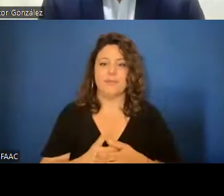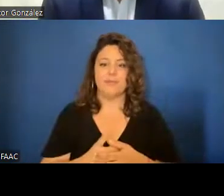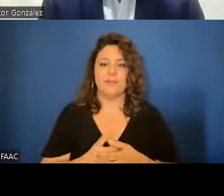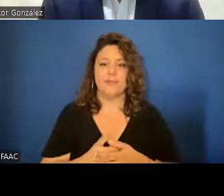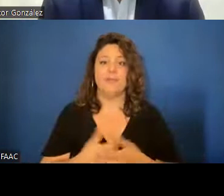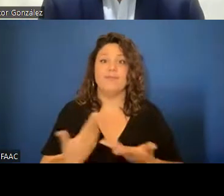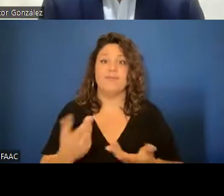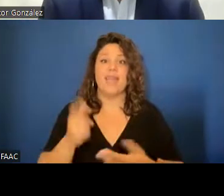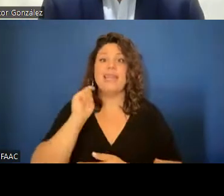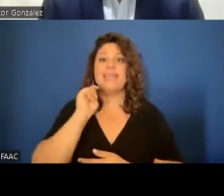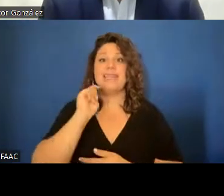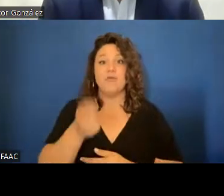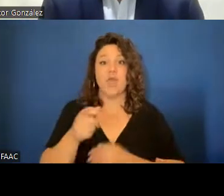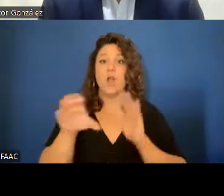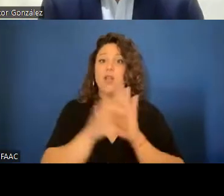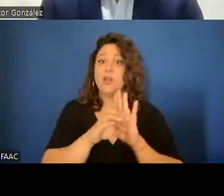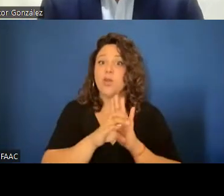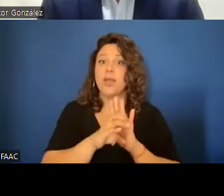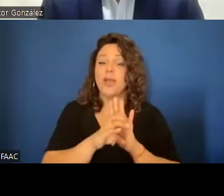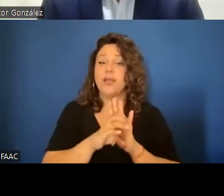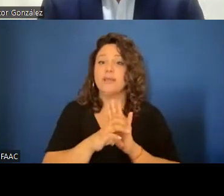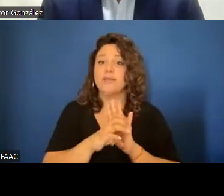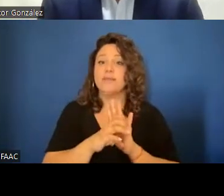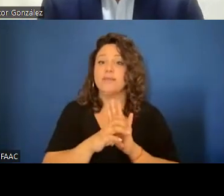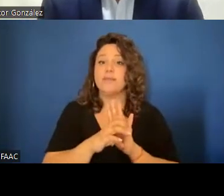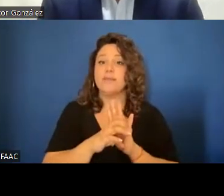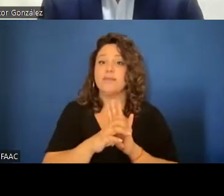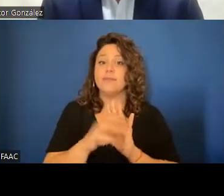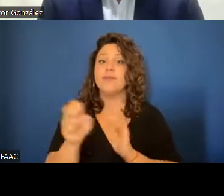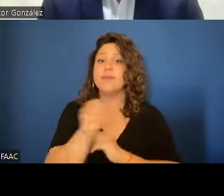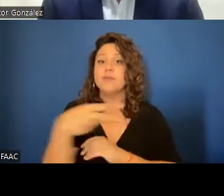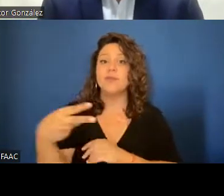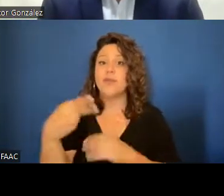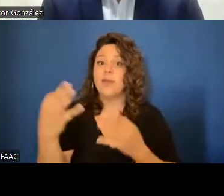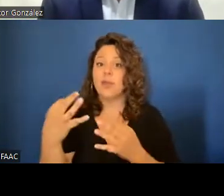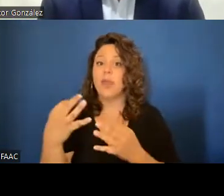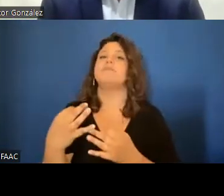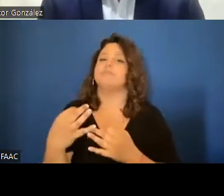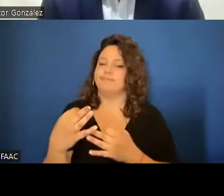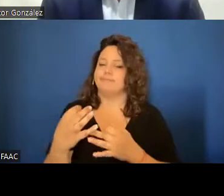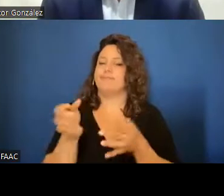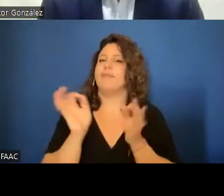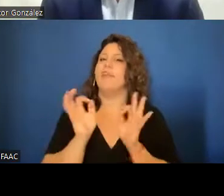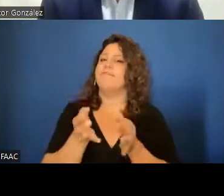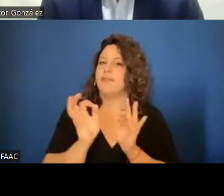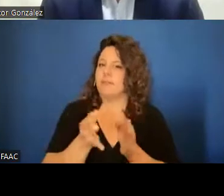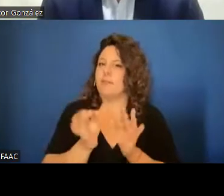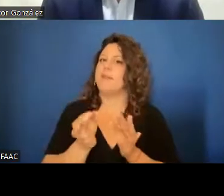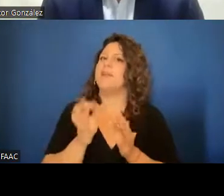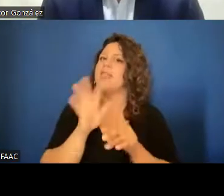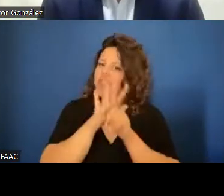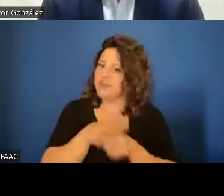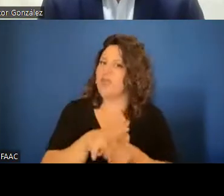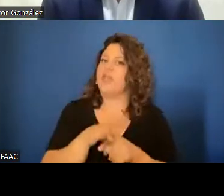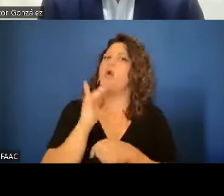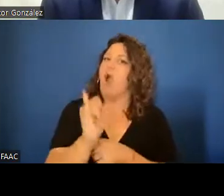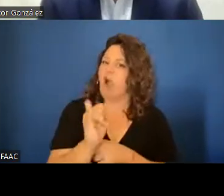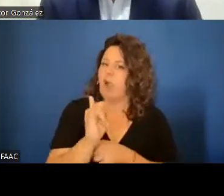de la ley. Y aprovechando este tema que decíamos de alguna